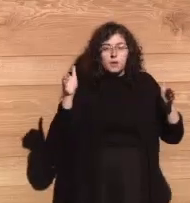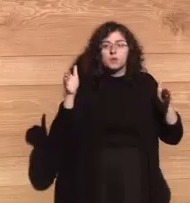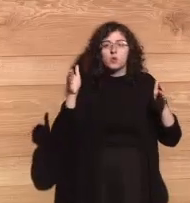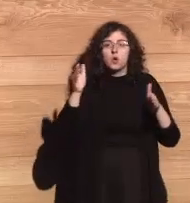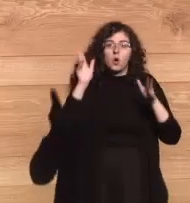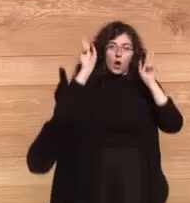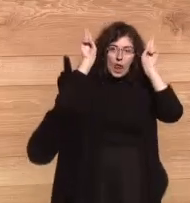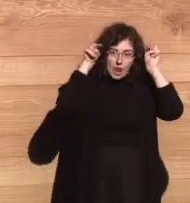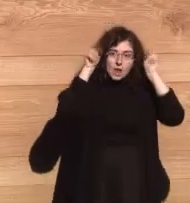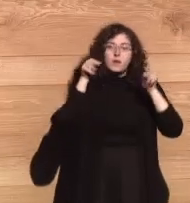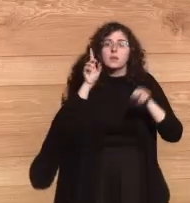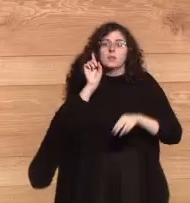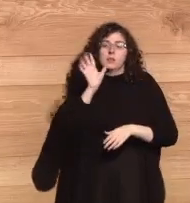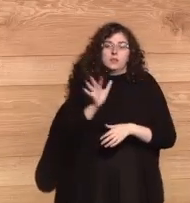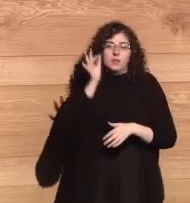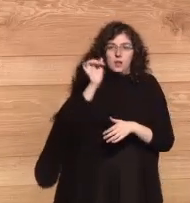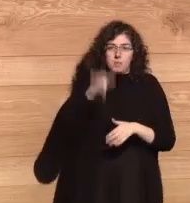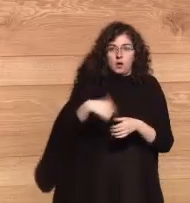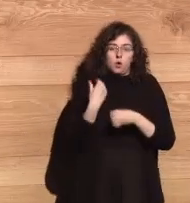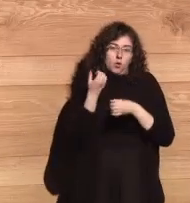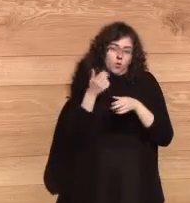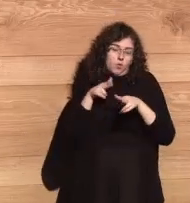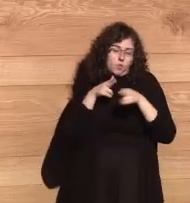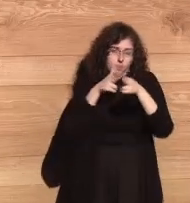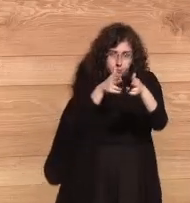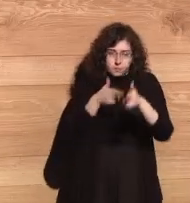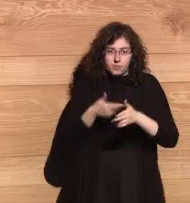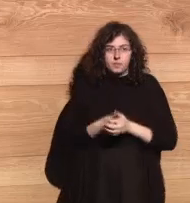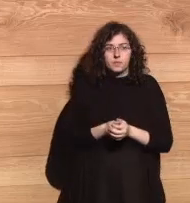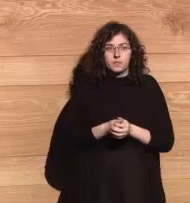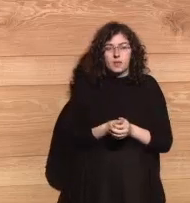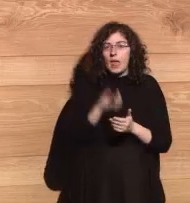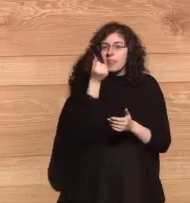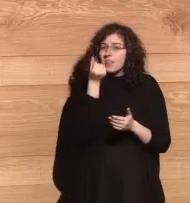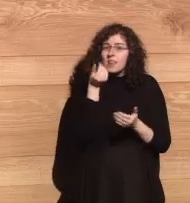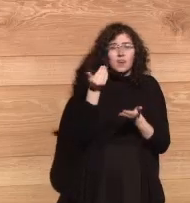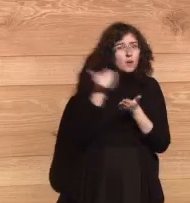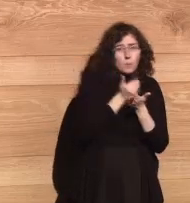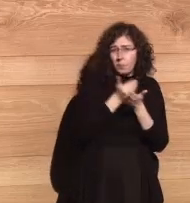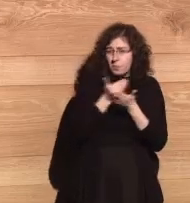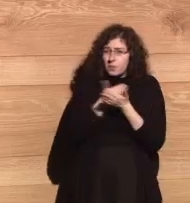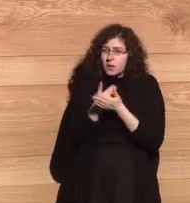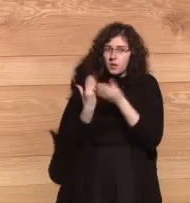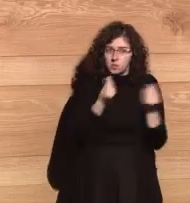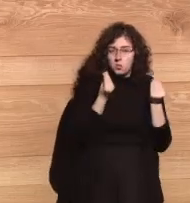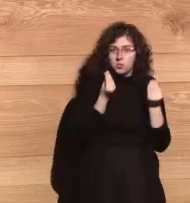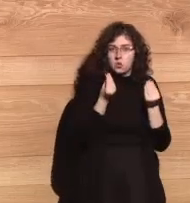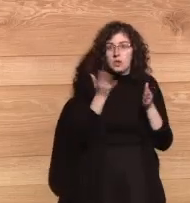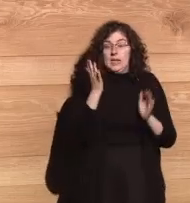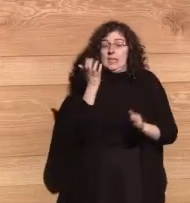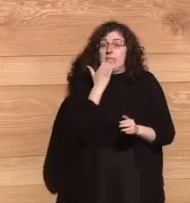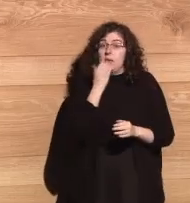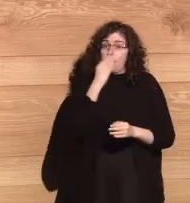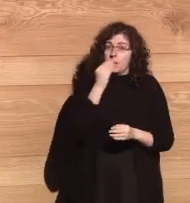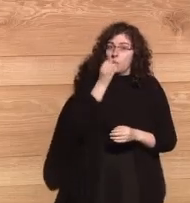montería. Pero se gana muchísimo dinero con los galgos. ¿Qué pasa? Que se gana dinero con el galgo que funciona, con el que no funciona